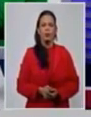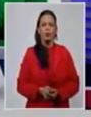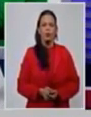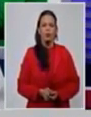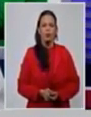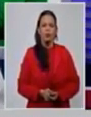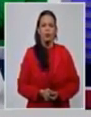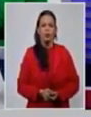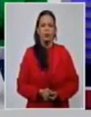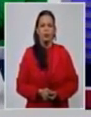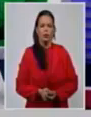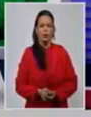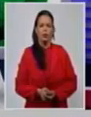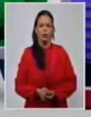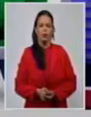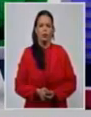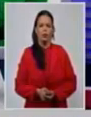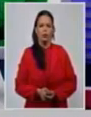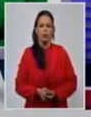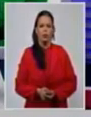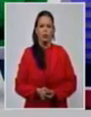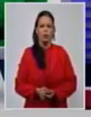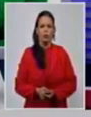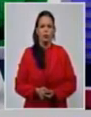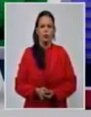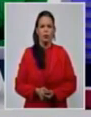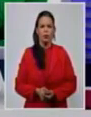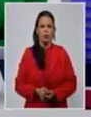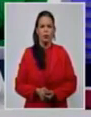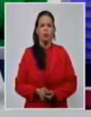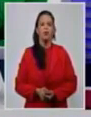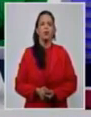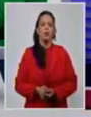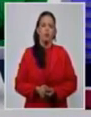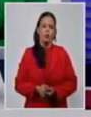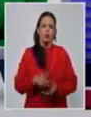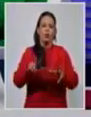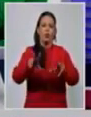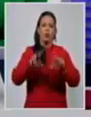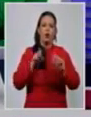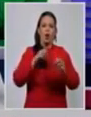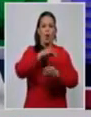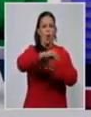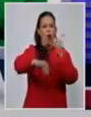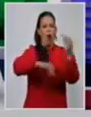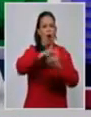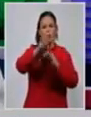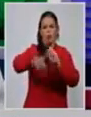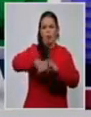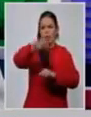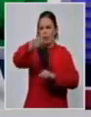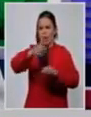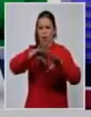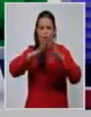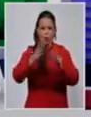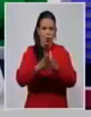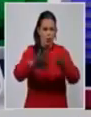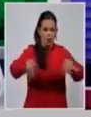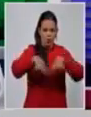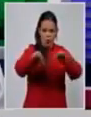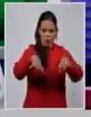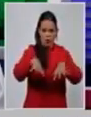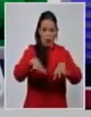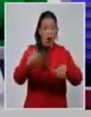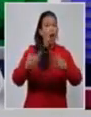se está ocurriendo ahora con la toma de posesión de Biden, el nuevo presidente. Pues en aquel